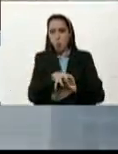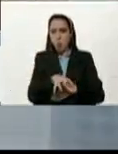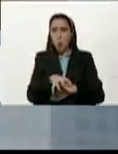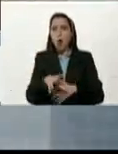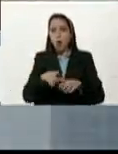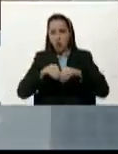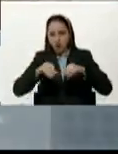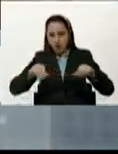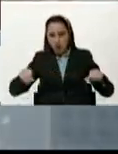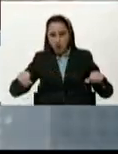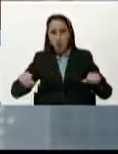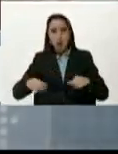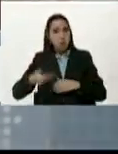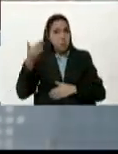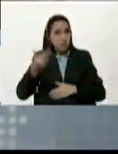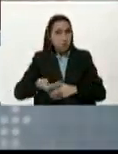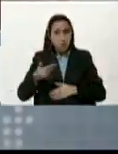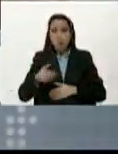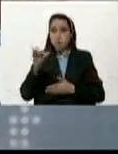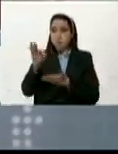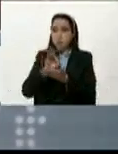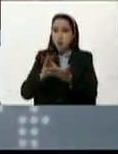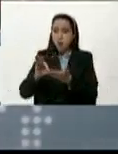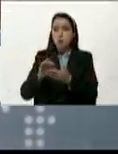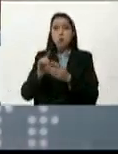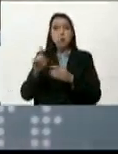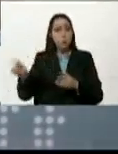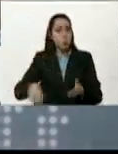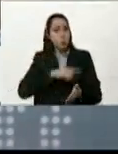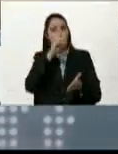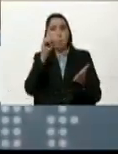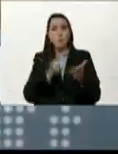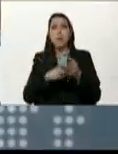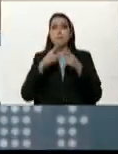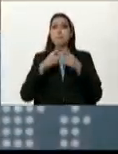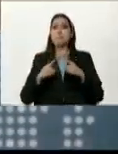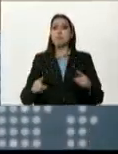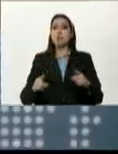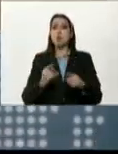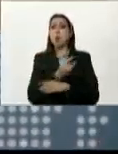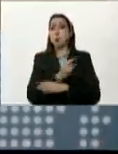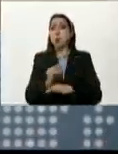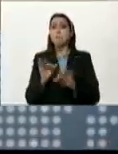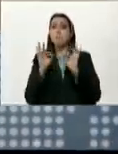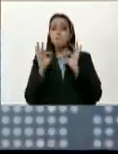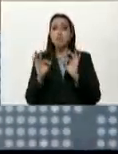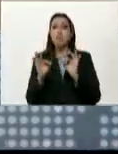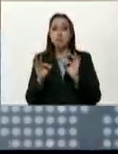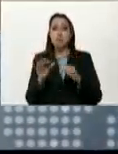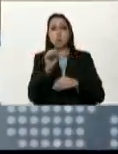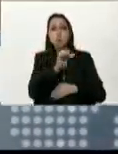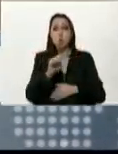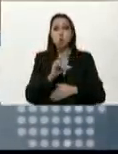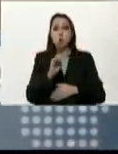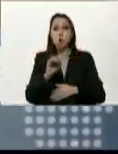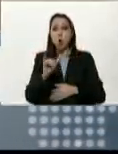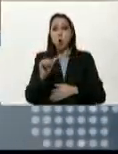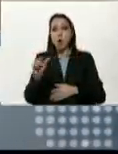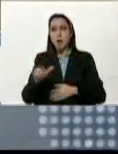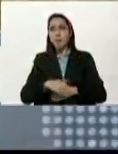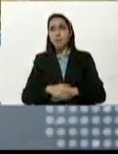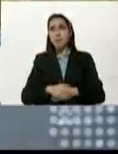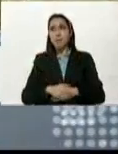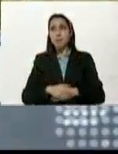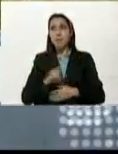tierras a uno para la producción en general pero para la producción de soya en especial allá estuvimos